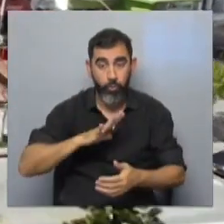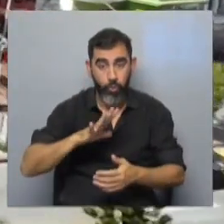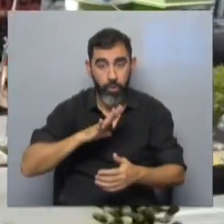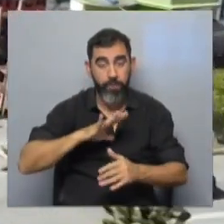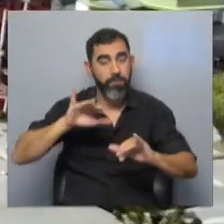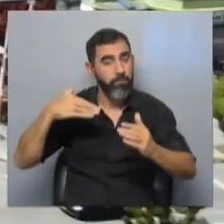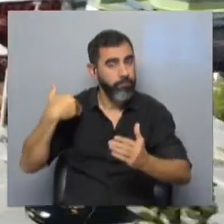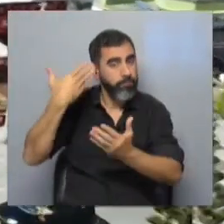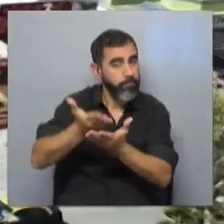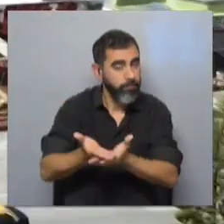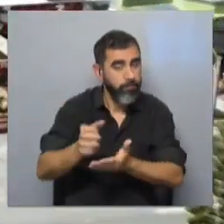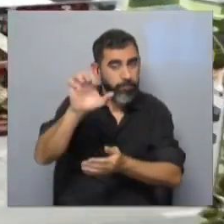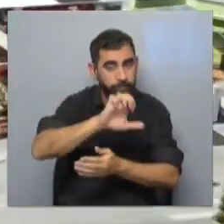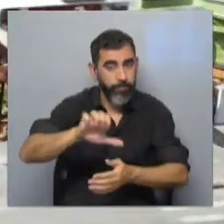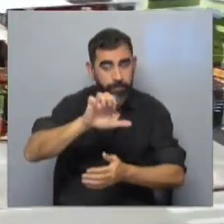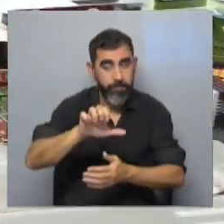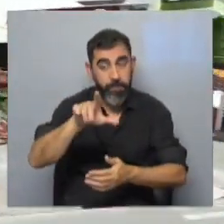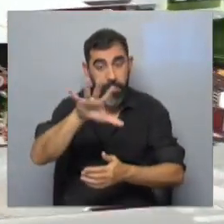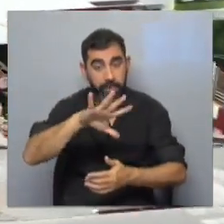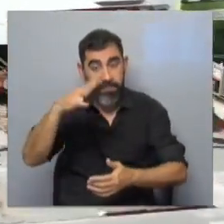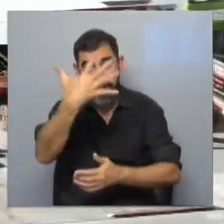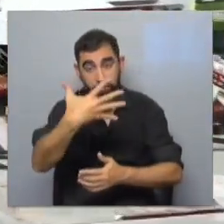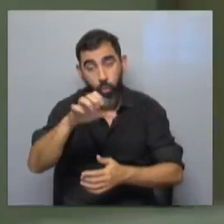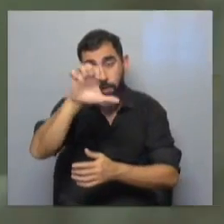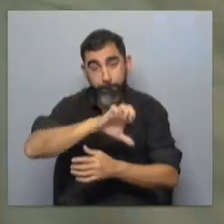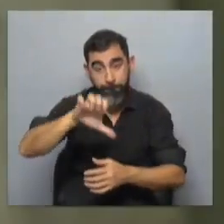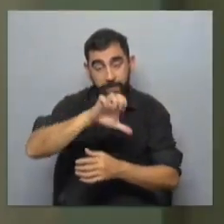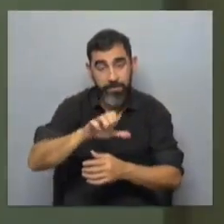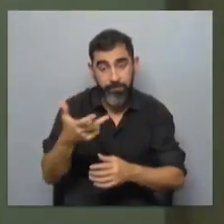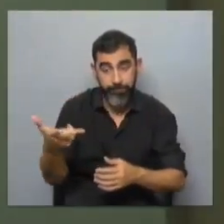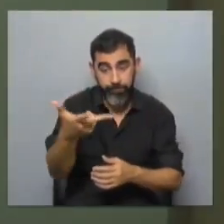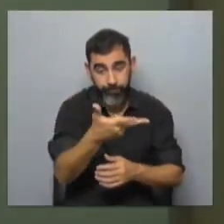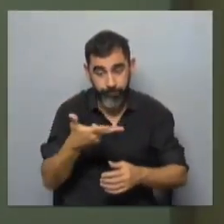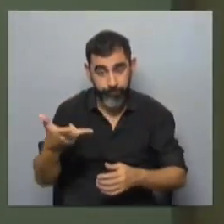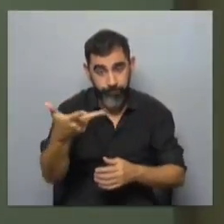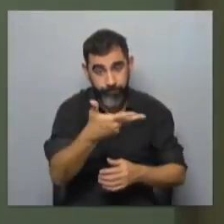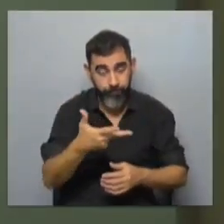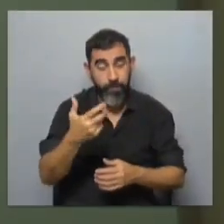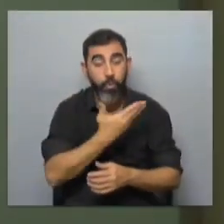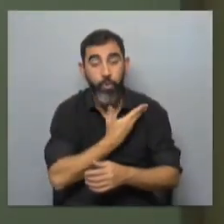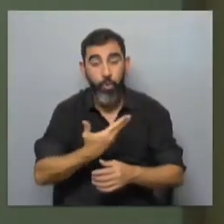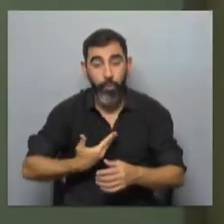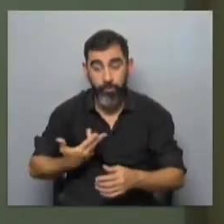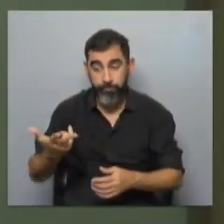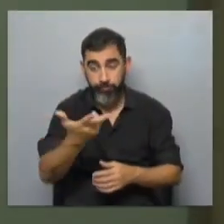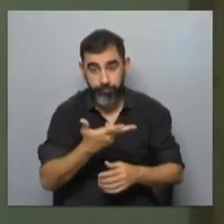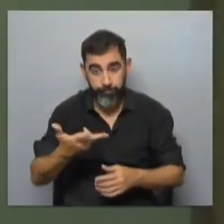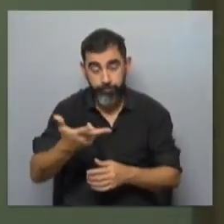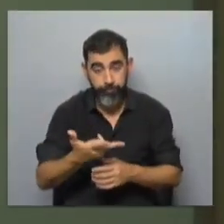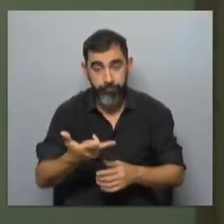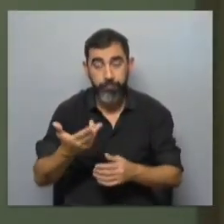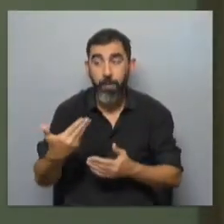lo planteamos a las empresas y las empresas en esa tripartita que tenemos junto al Poder Ejecutivo